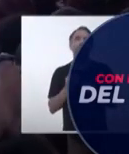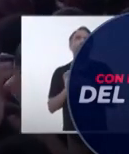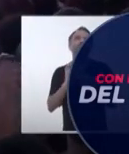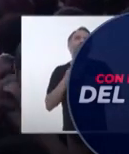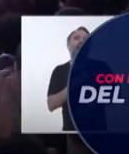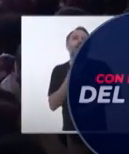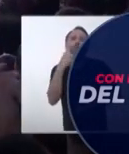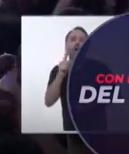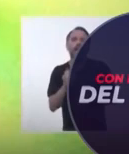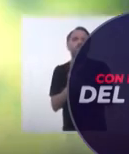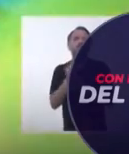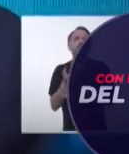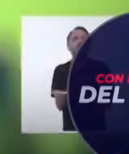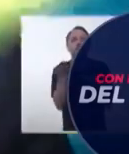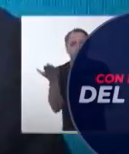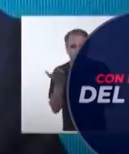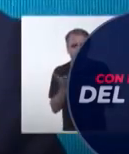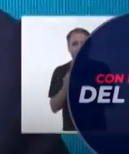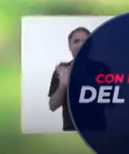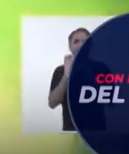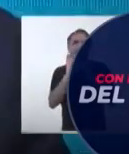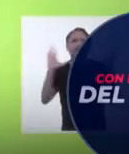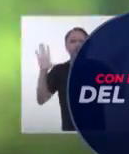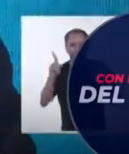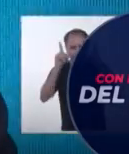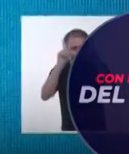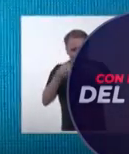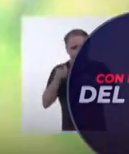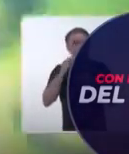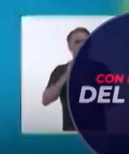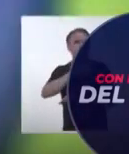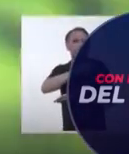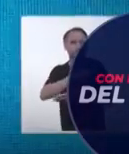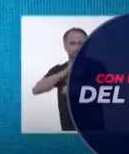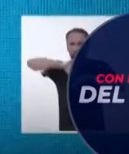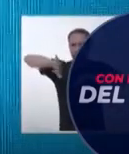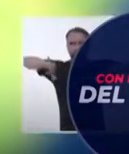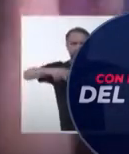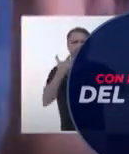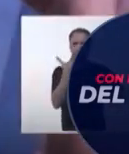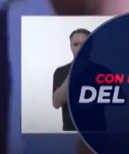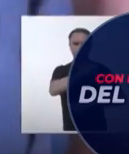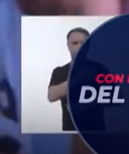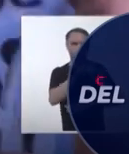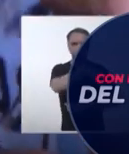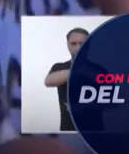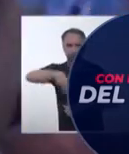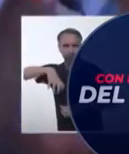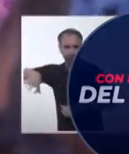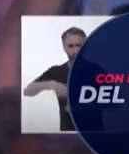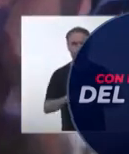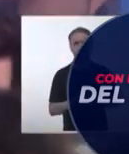arriba, el gobernador tiene problemas muy serios. Así que te diría que además le ayudó sustantivamente a Axel Kicillof a